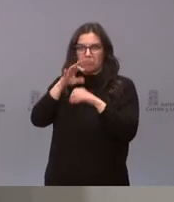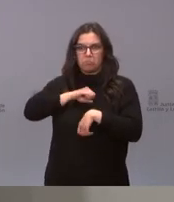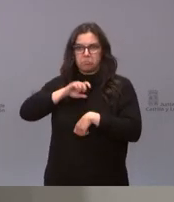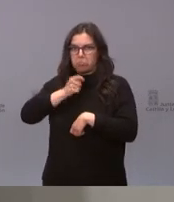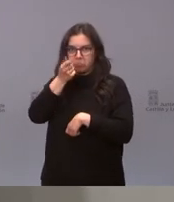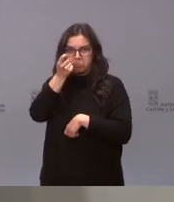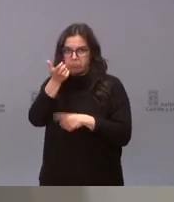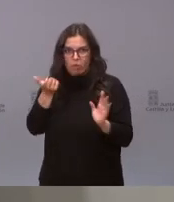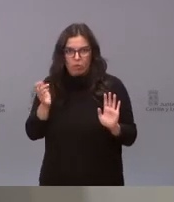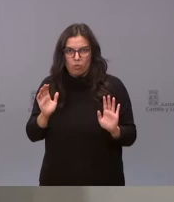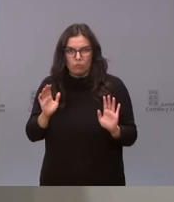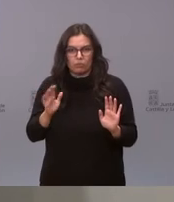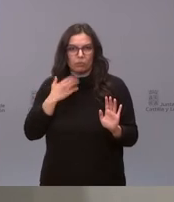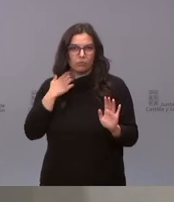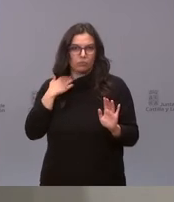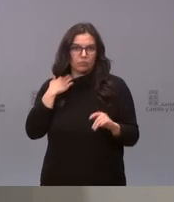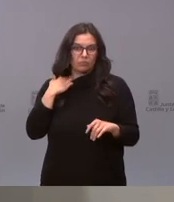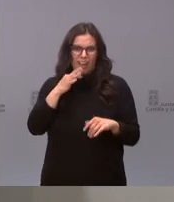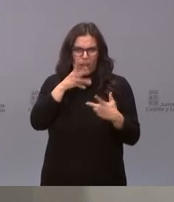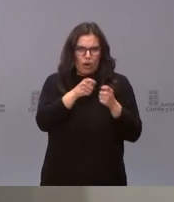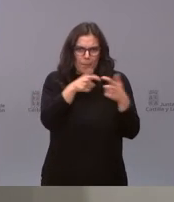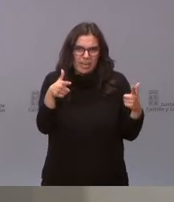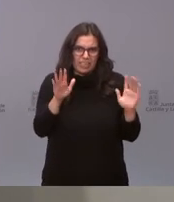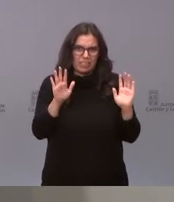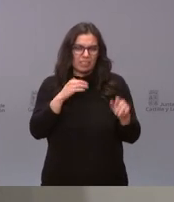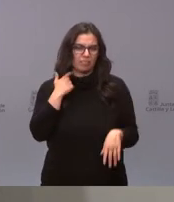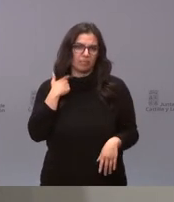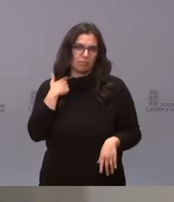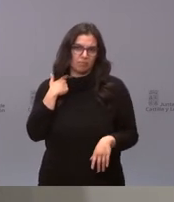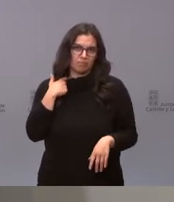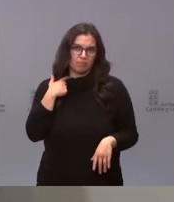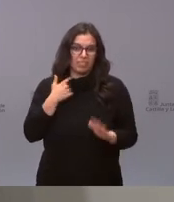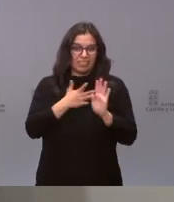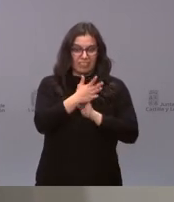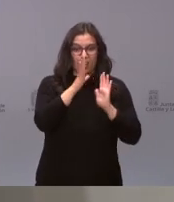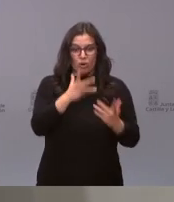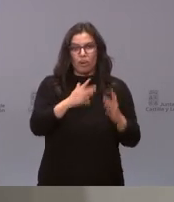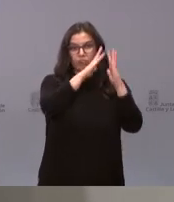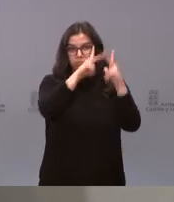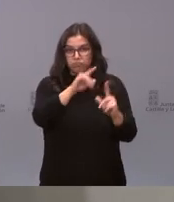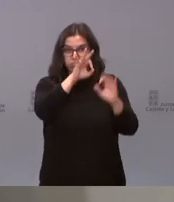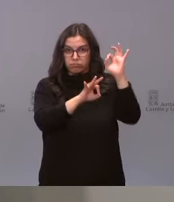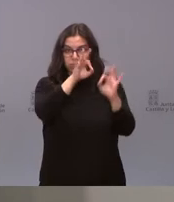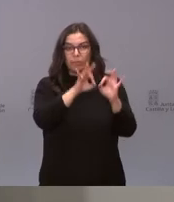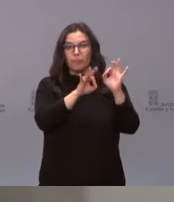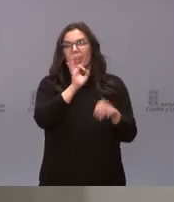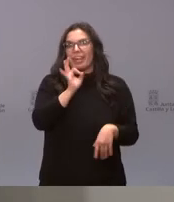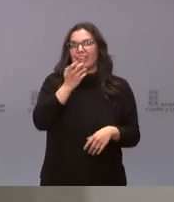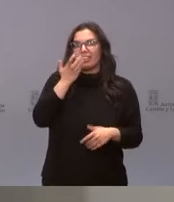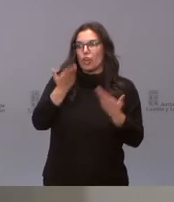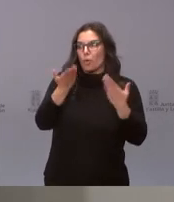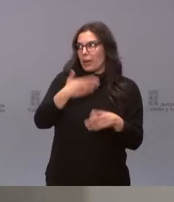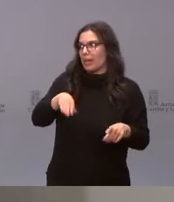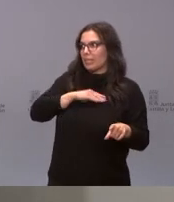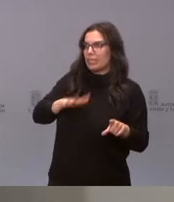hecho de las más bajas que hemos que hemos tenido y sin embargo ahora pues tenemos una incidencia acumulada que si bien a nivel nacional estamos